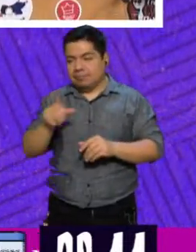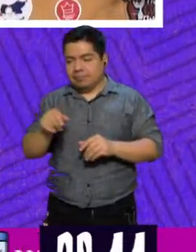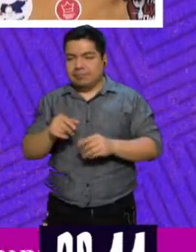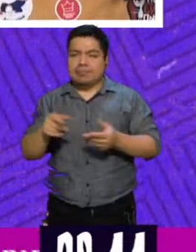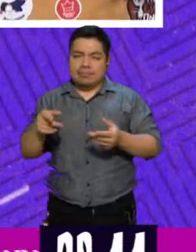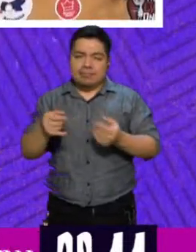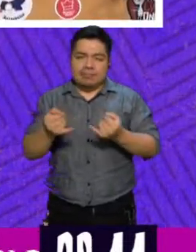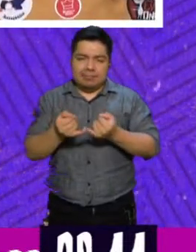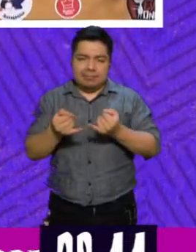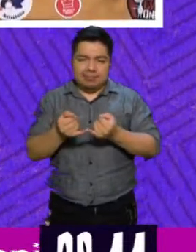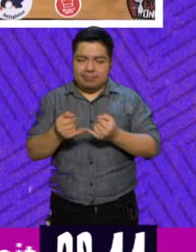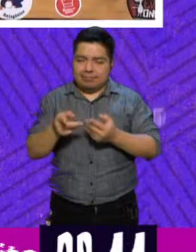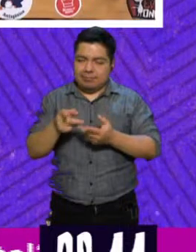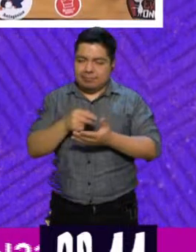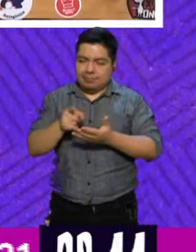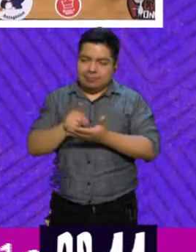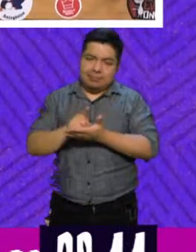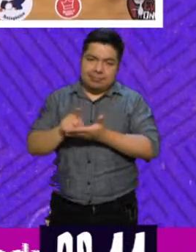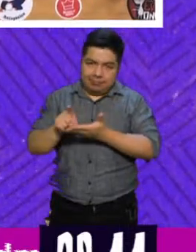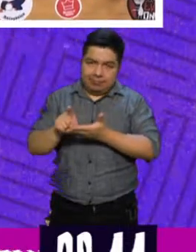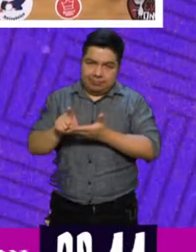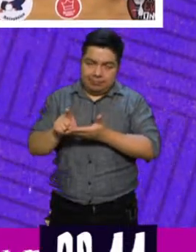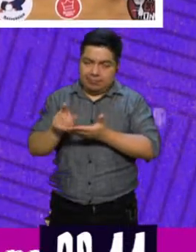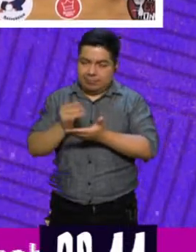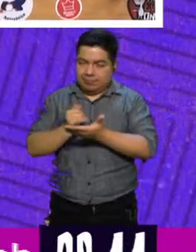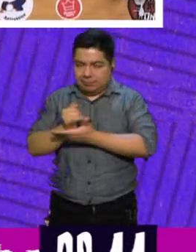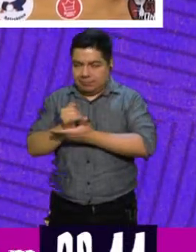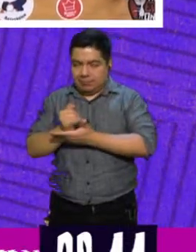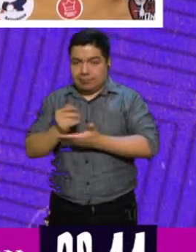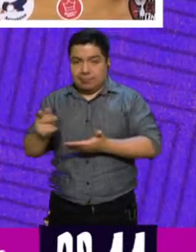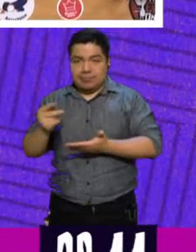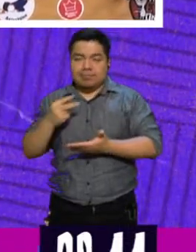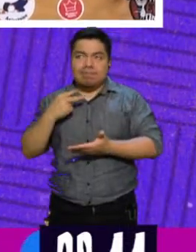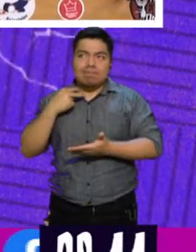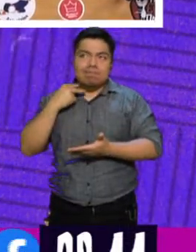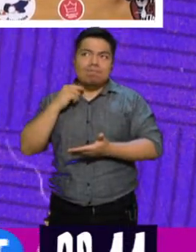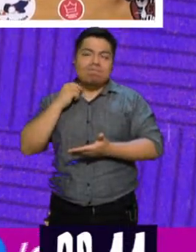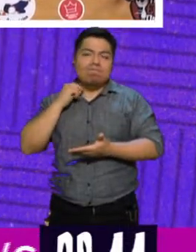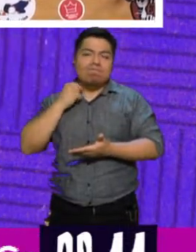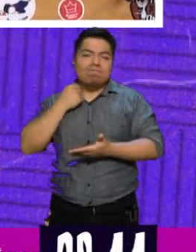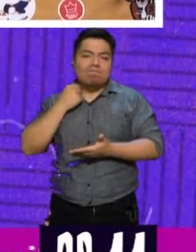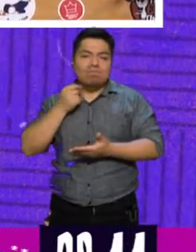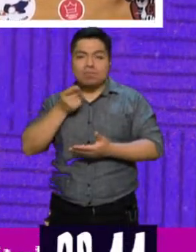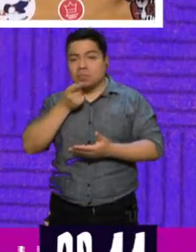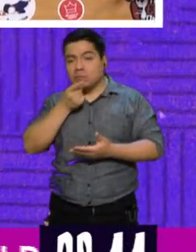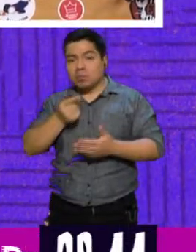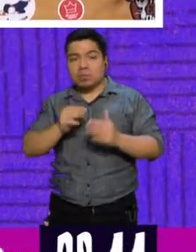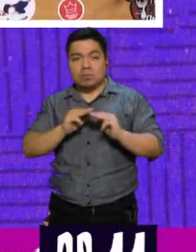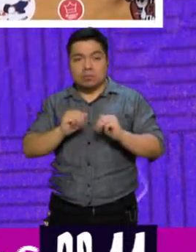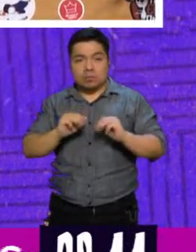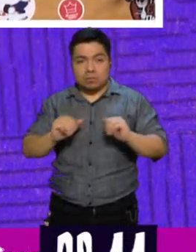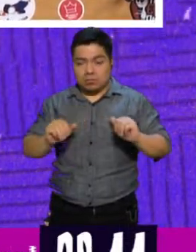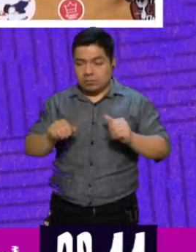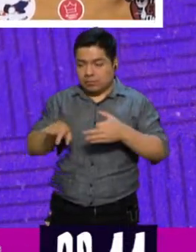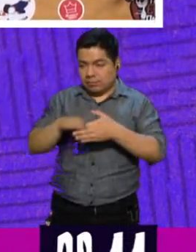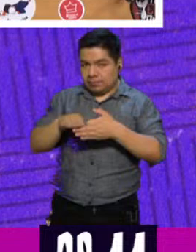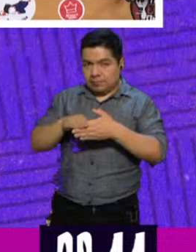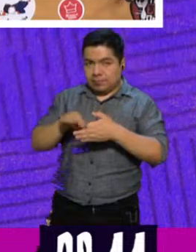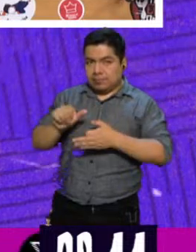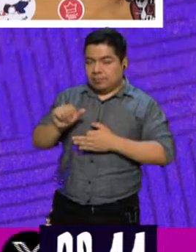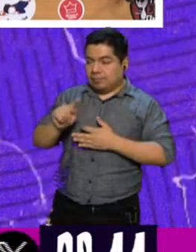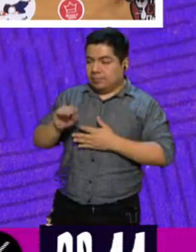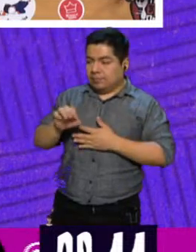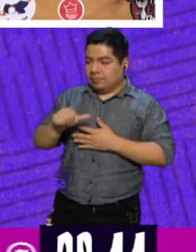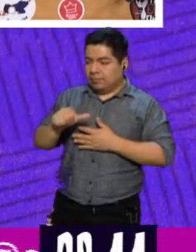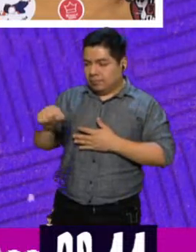entonces él lo que decidió es tratar de mejorar su dicción. Se dice que iba al mar, Atenas está a la orilla